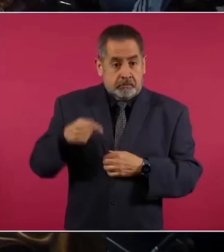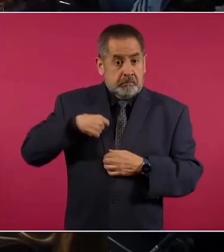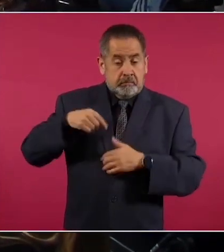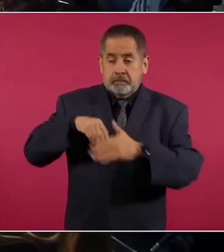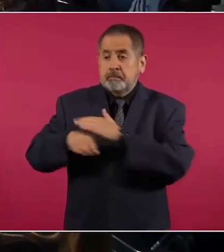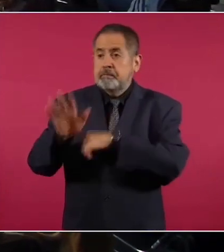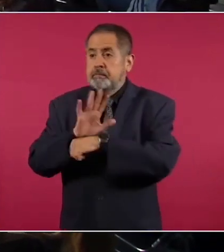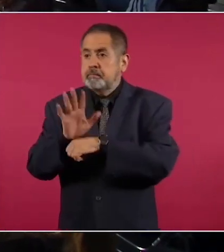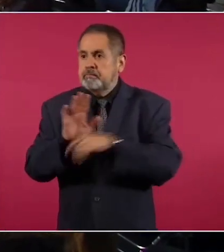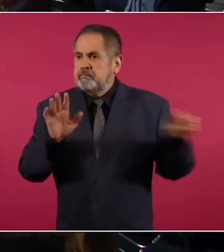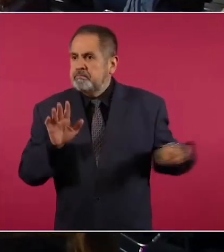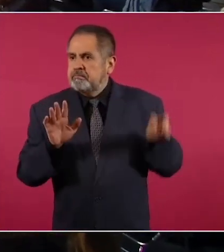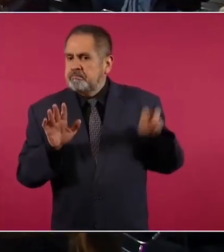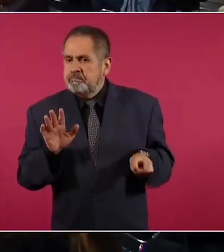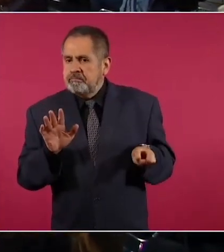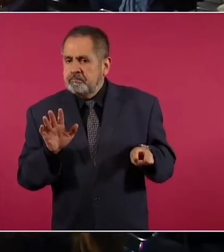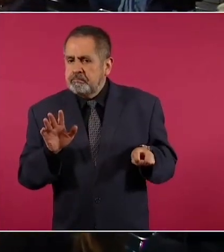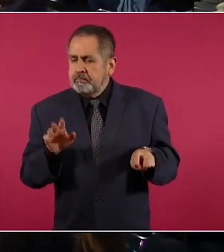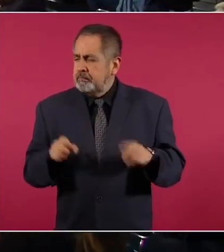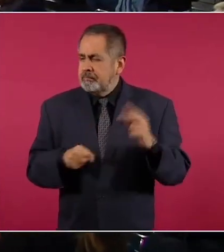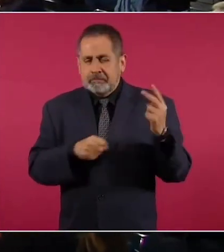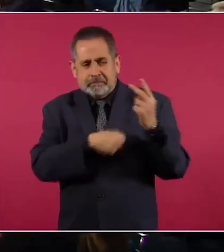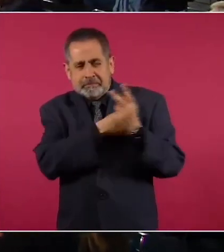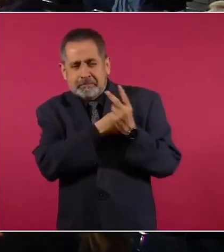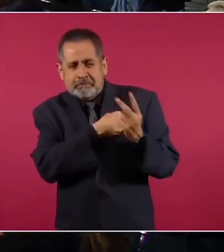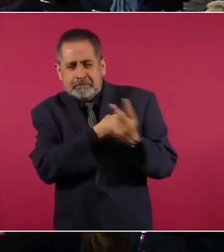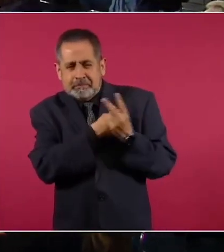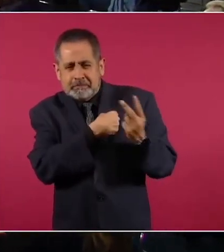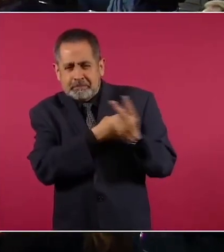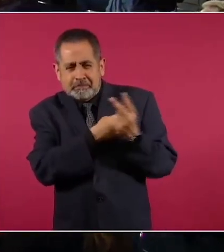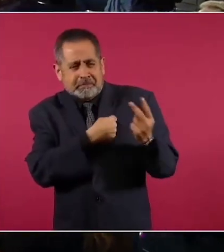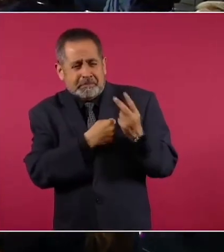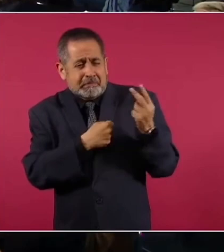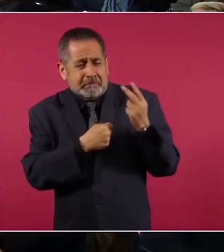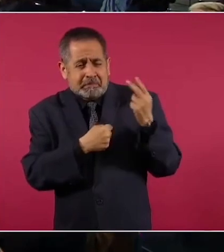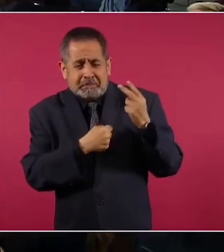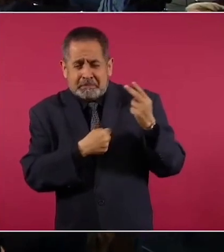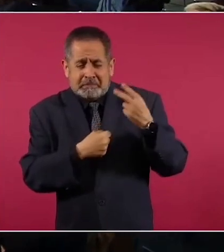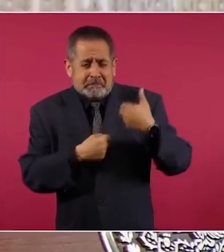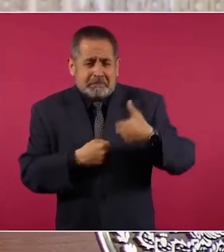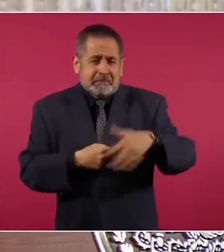cine, desde el 88. Y